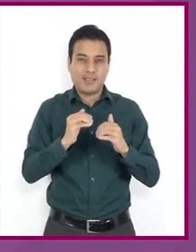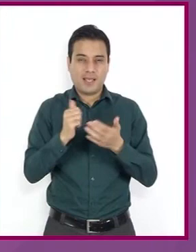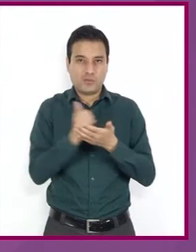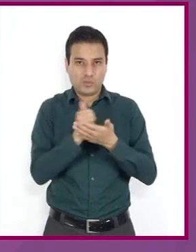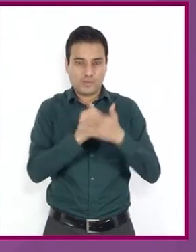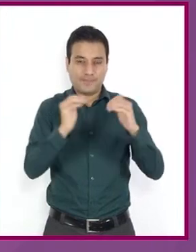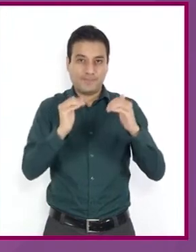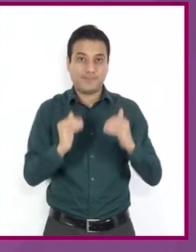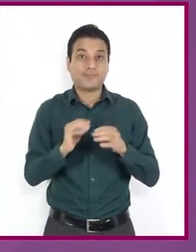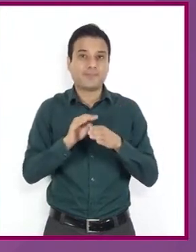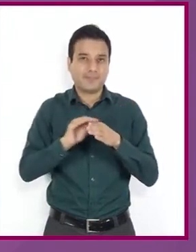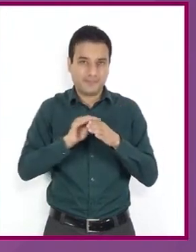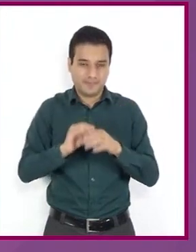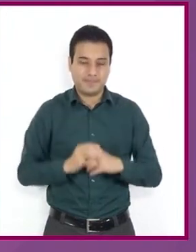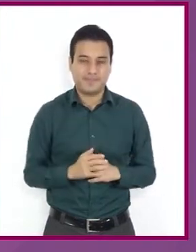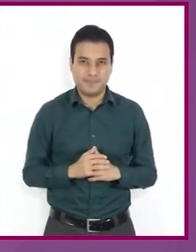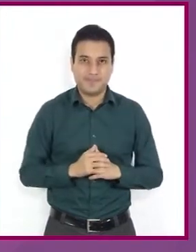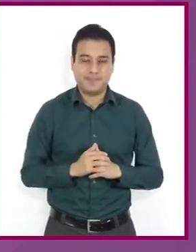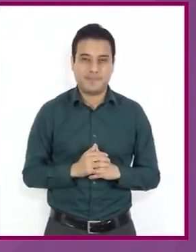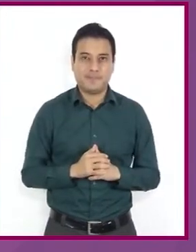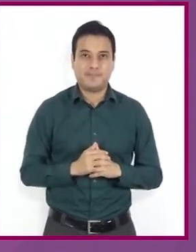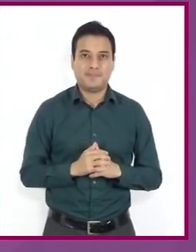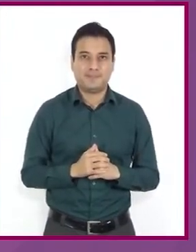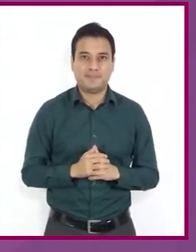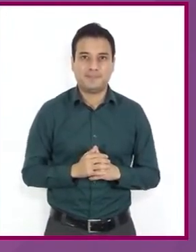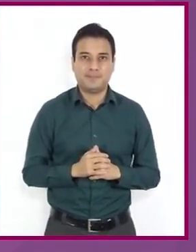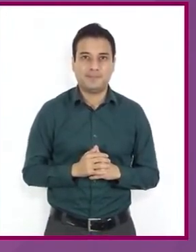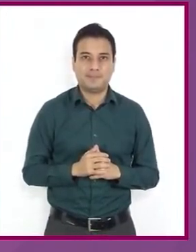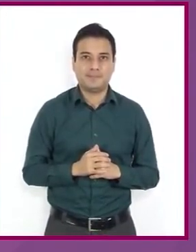por último el violeta.